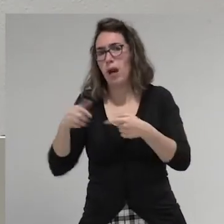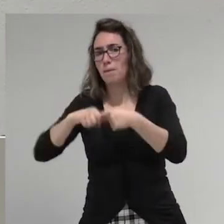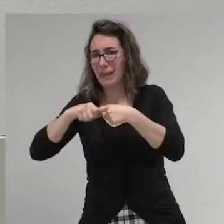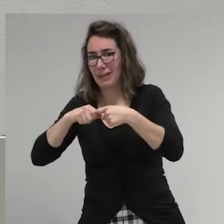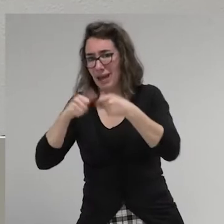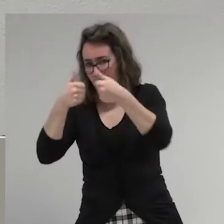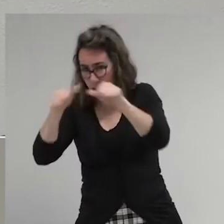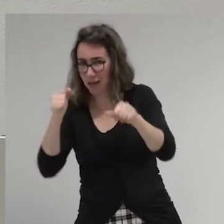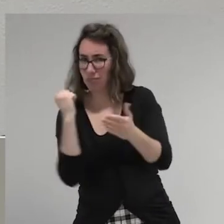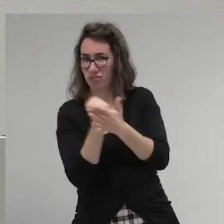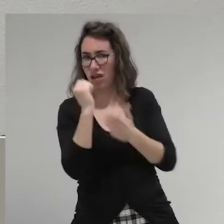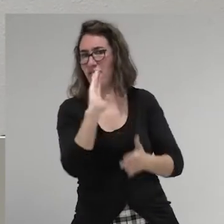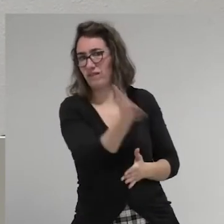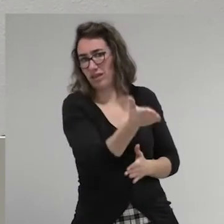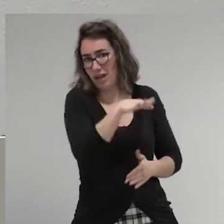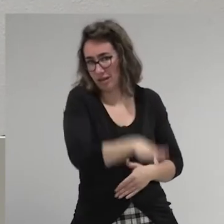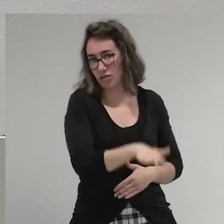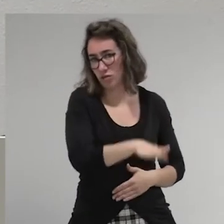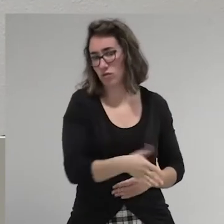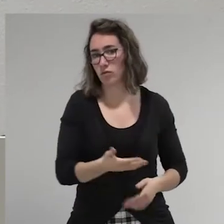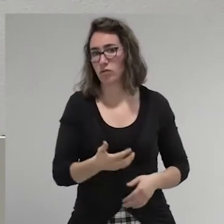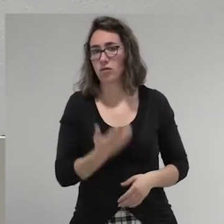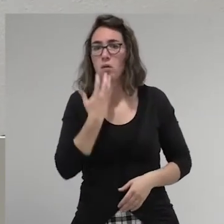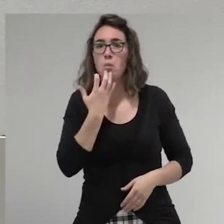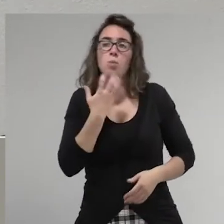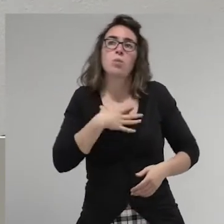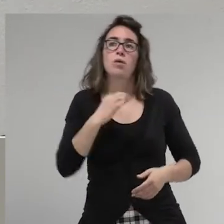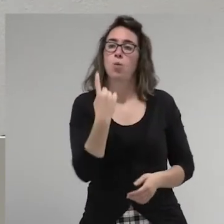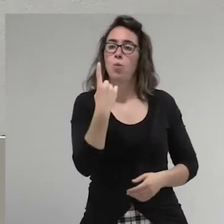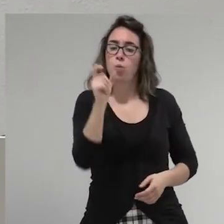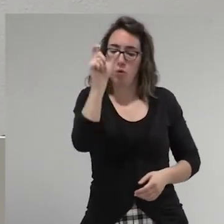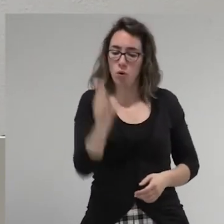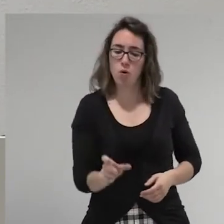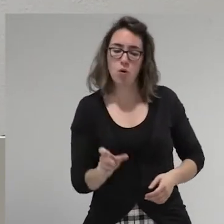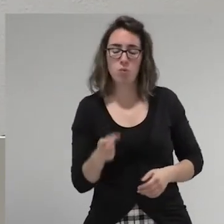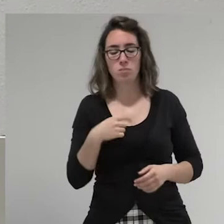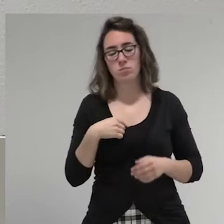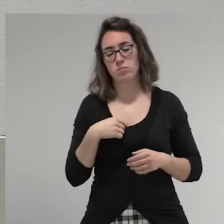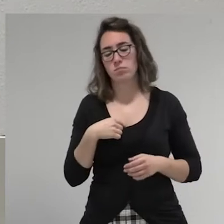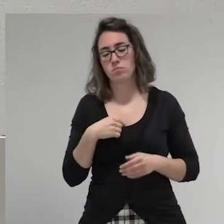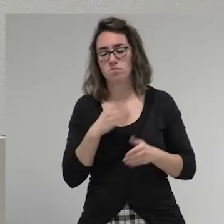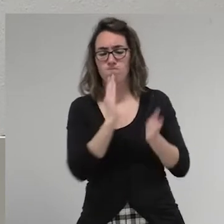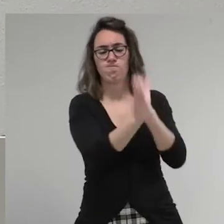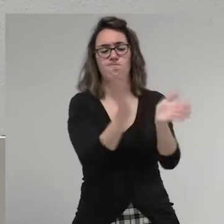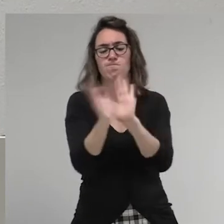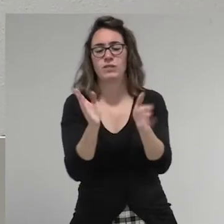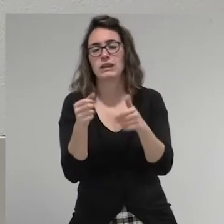chavalería. Uno puede ser que lo que hace es construir la idea de seguridad sobre unos cuerpos, es